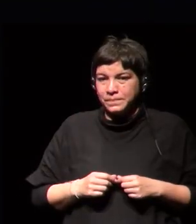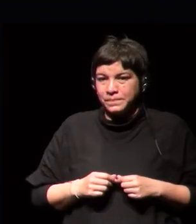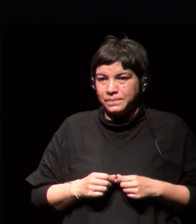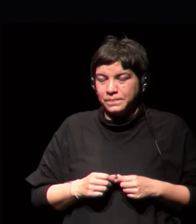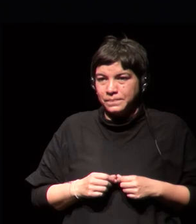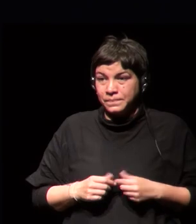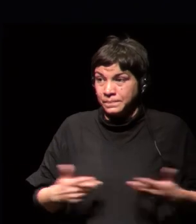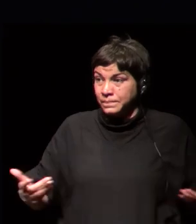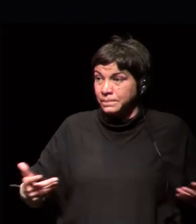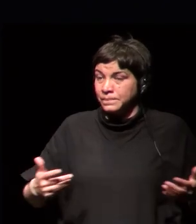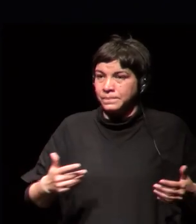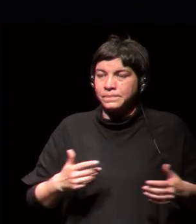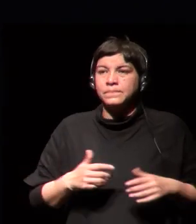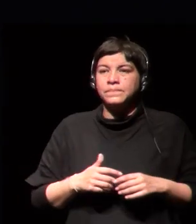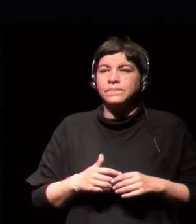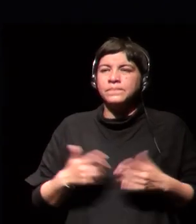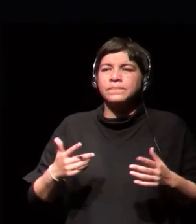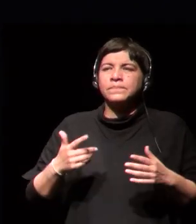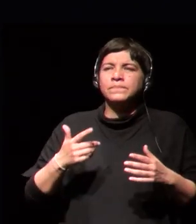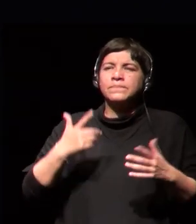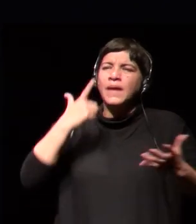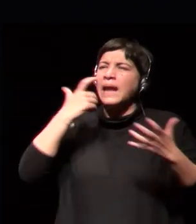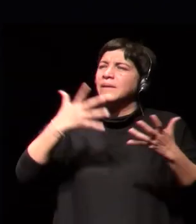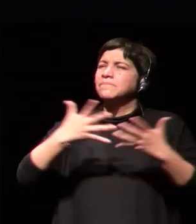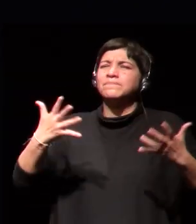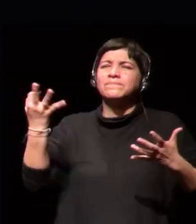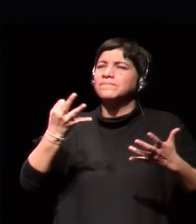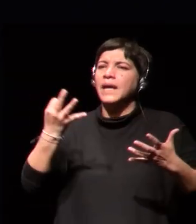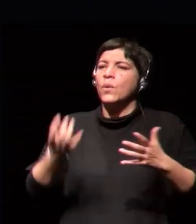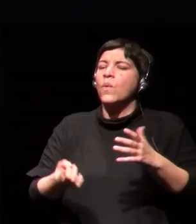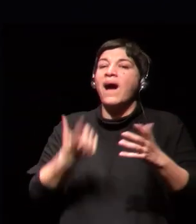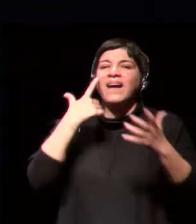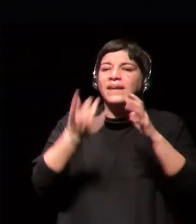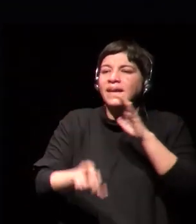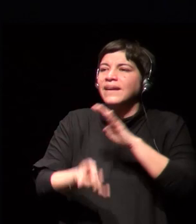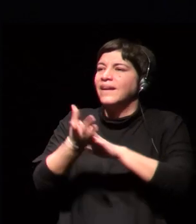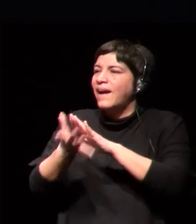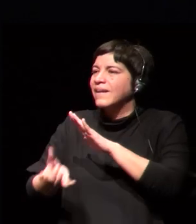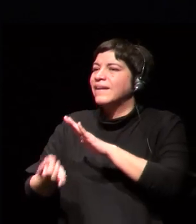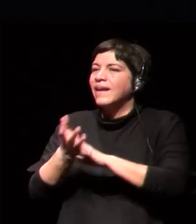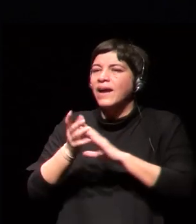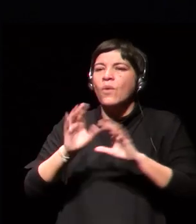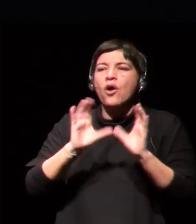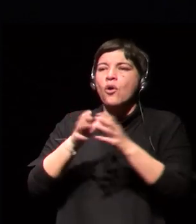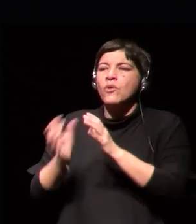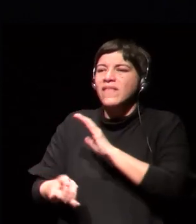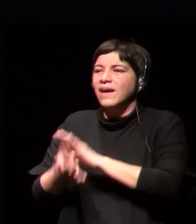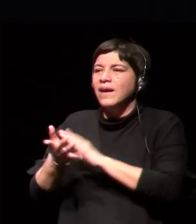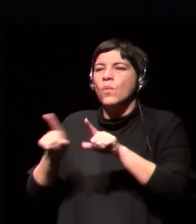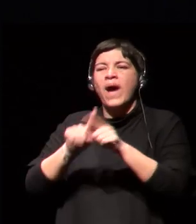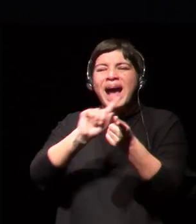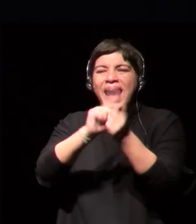gran arte es crear arte, crear comunidad, just impulsar el cambio. Right. ¿Vamos bien en las